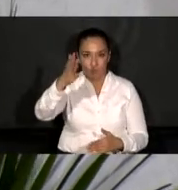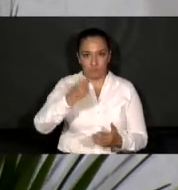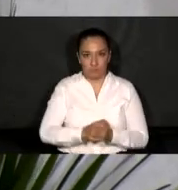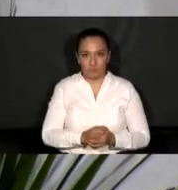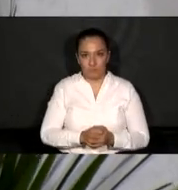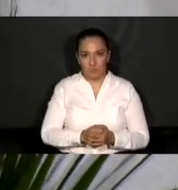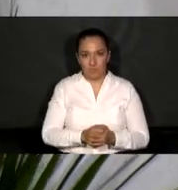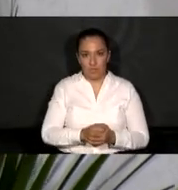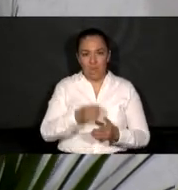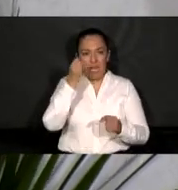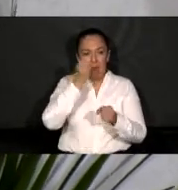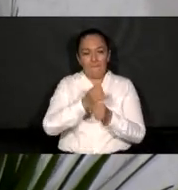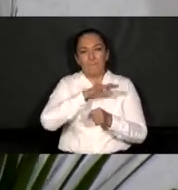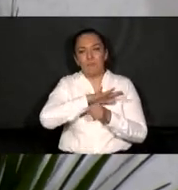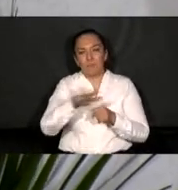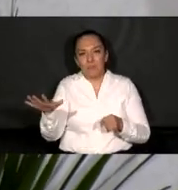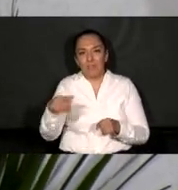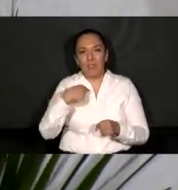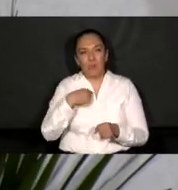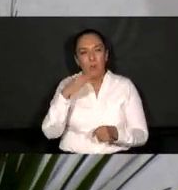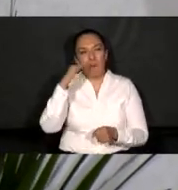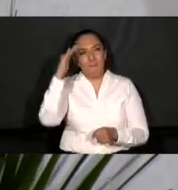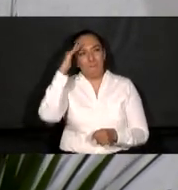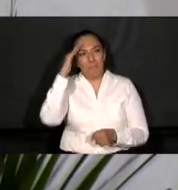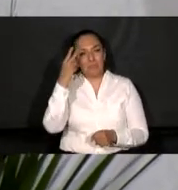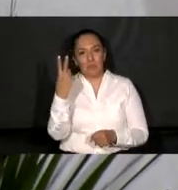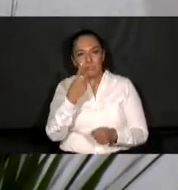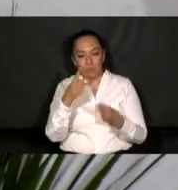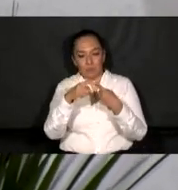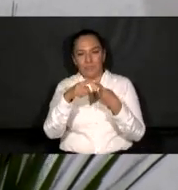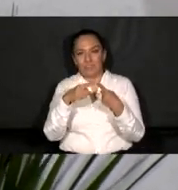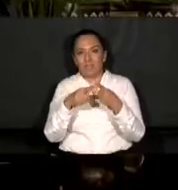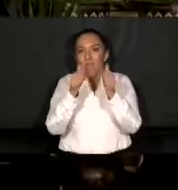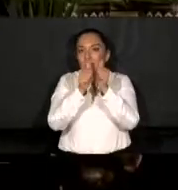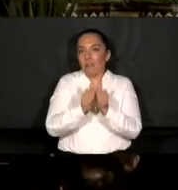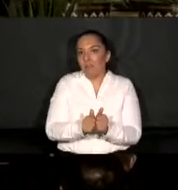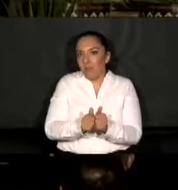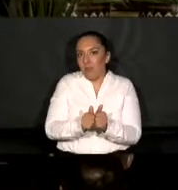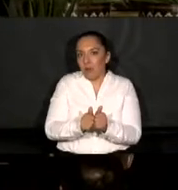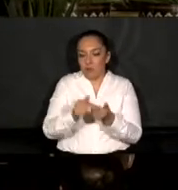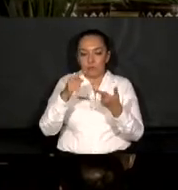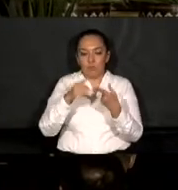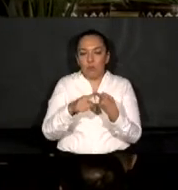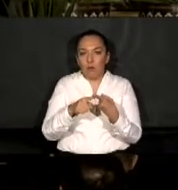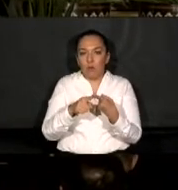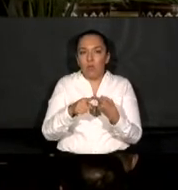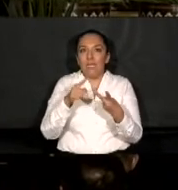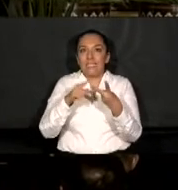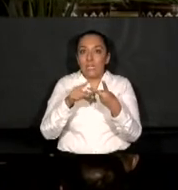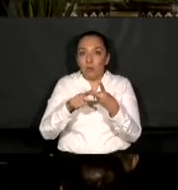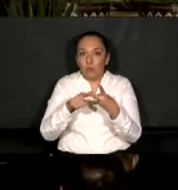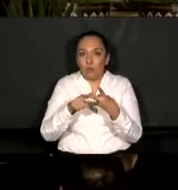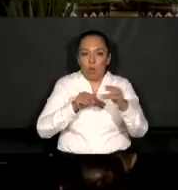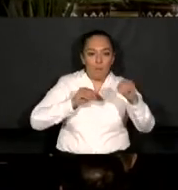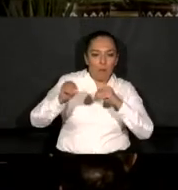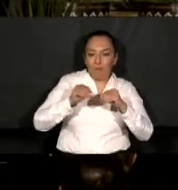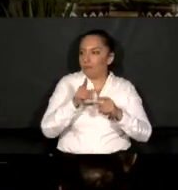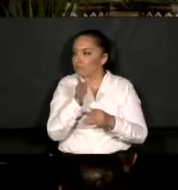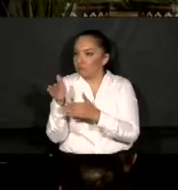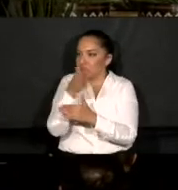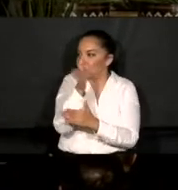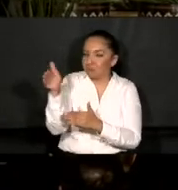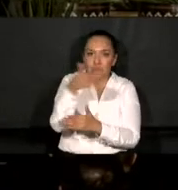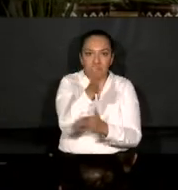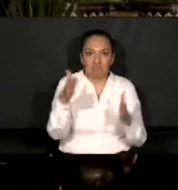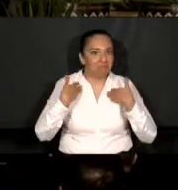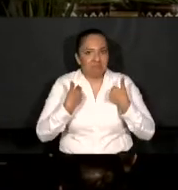dos cosas. Primero, permanecer quietos. Y segundo, movernos sin rumbo. Ni lo uno, ni lo otro.